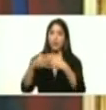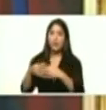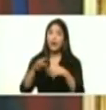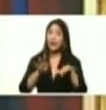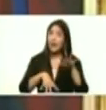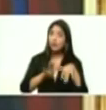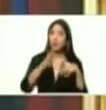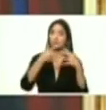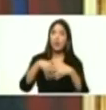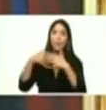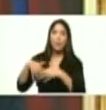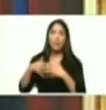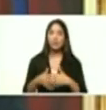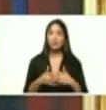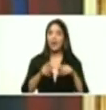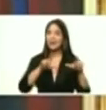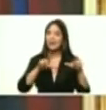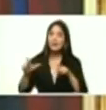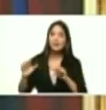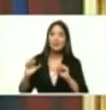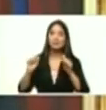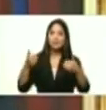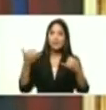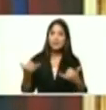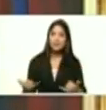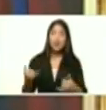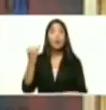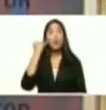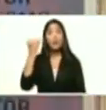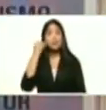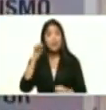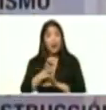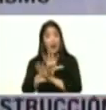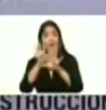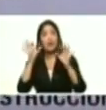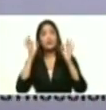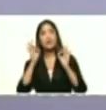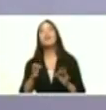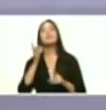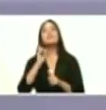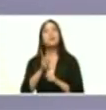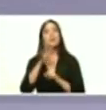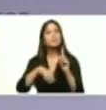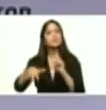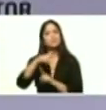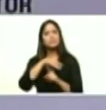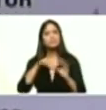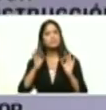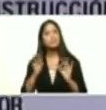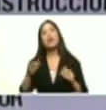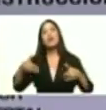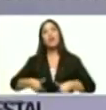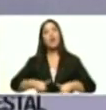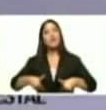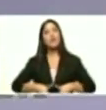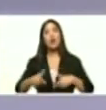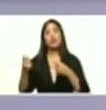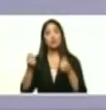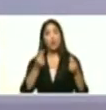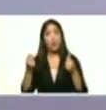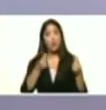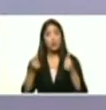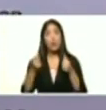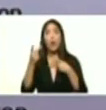motores ya activados con iniciativas concretas deben convertirse en el centro del esfuerzo económico,